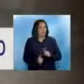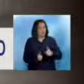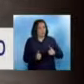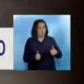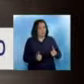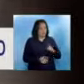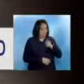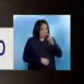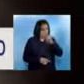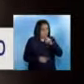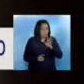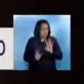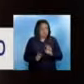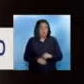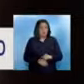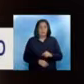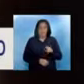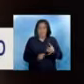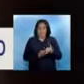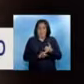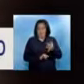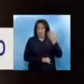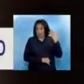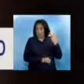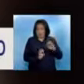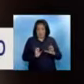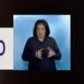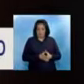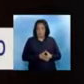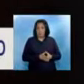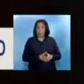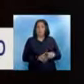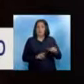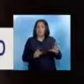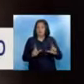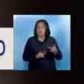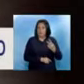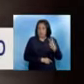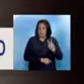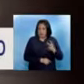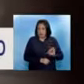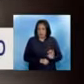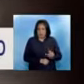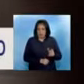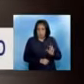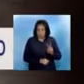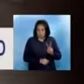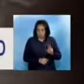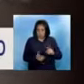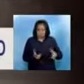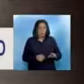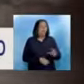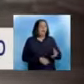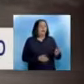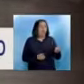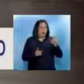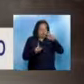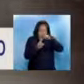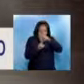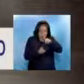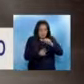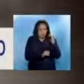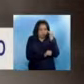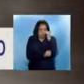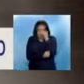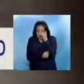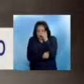cuenta. Pero el sábado pasado, un equipo de Latina que fue testigo de un nuevo asalto prendió su cámara y